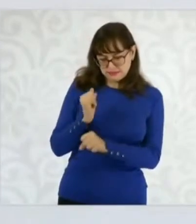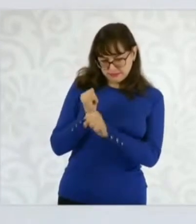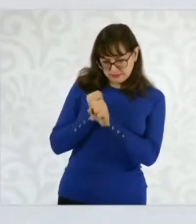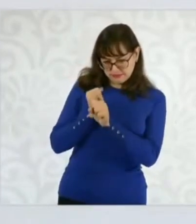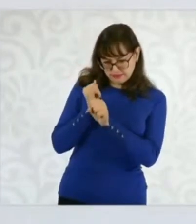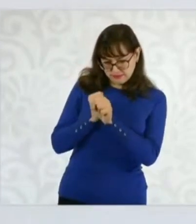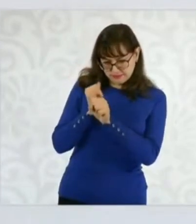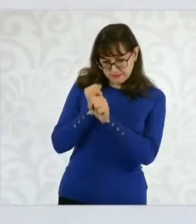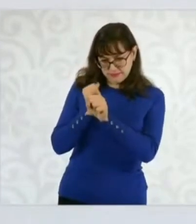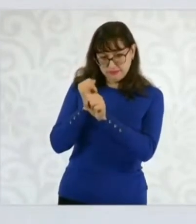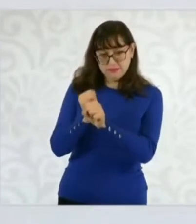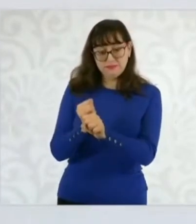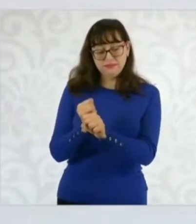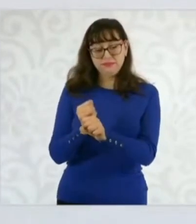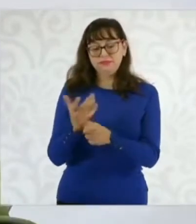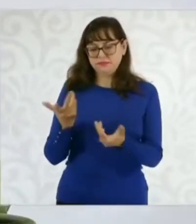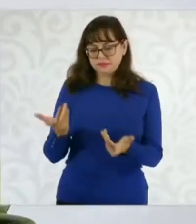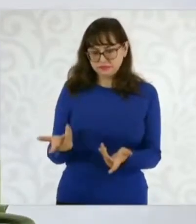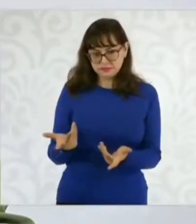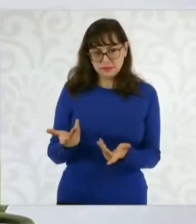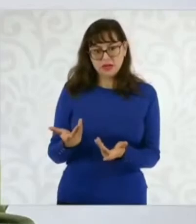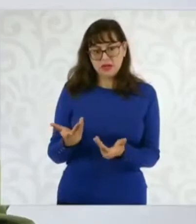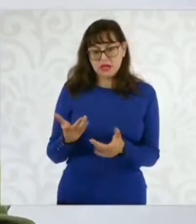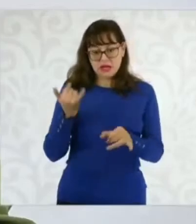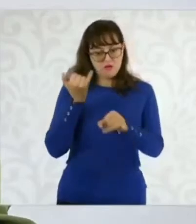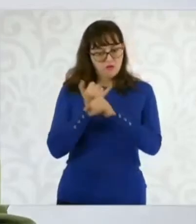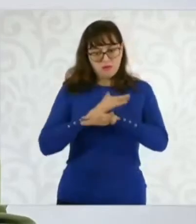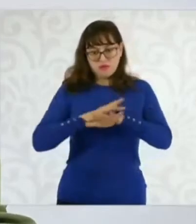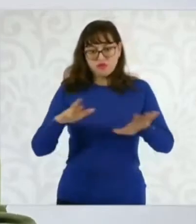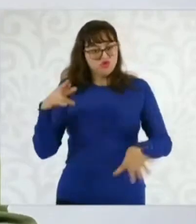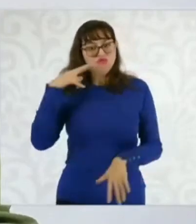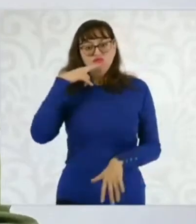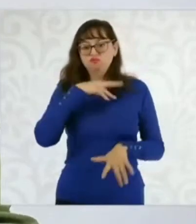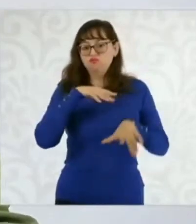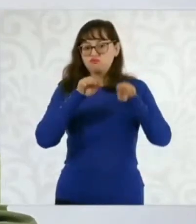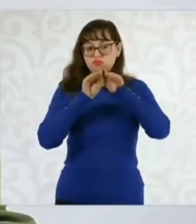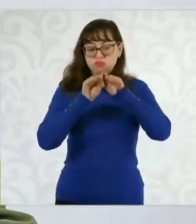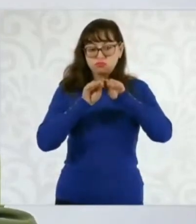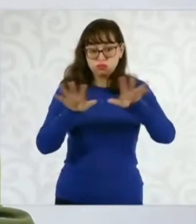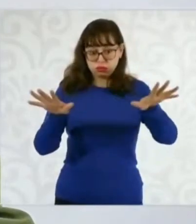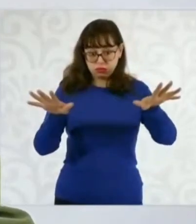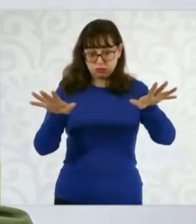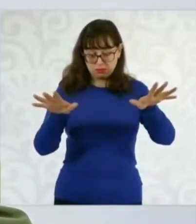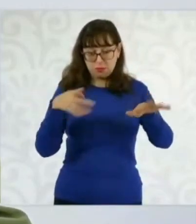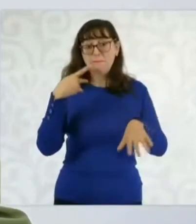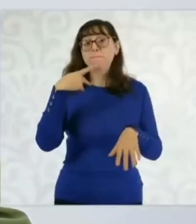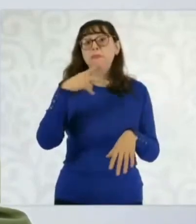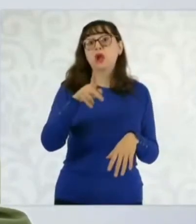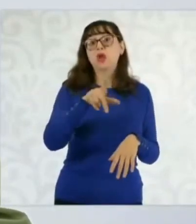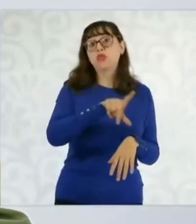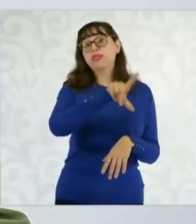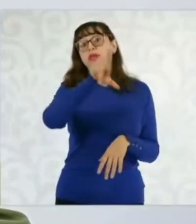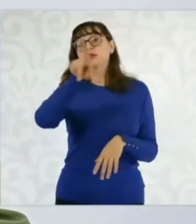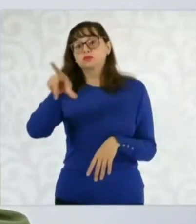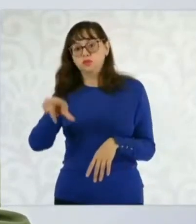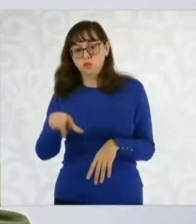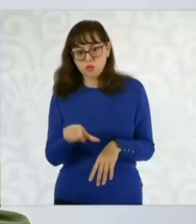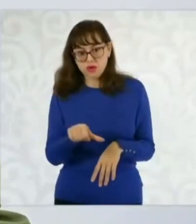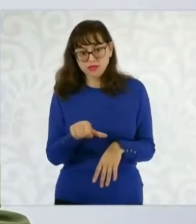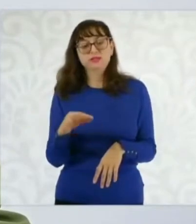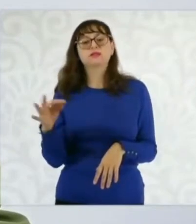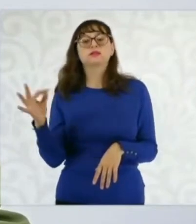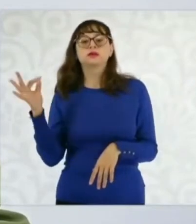Es una información preliminar que se tiene en ese momento. Y también de inmediato se da vista